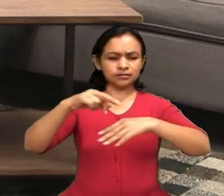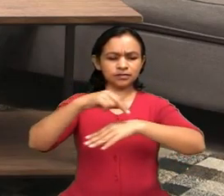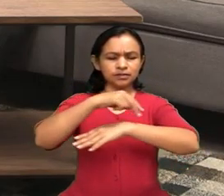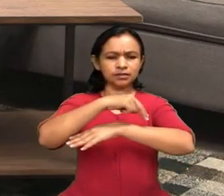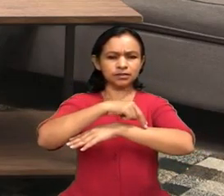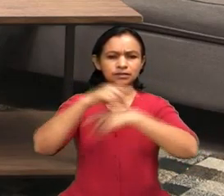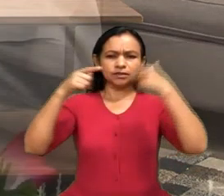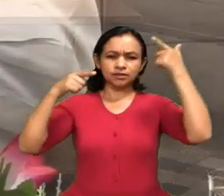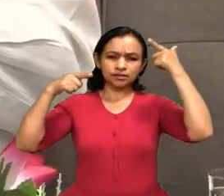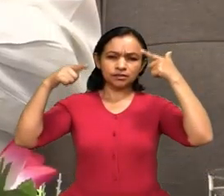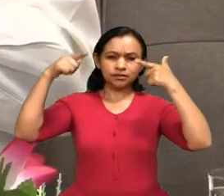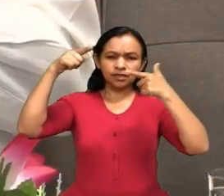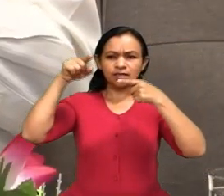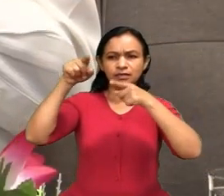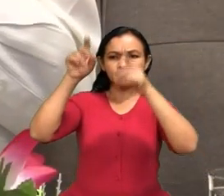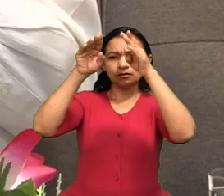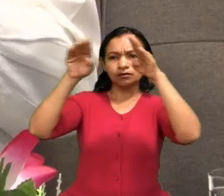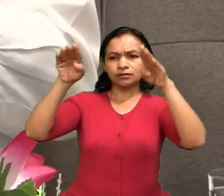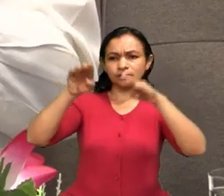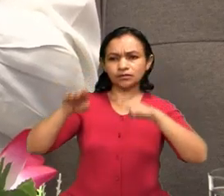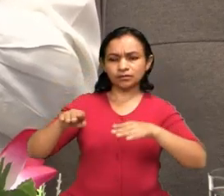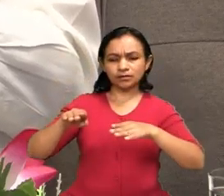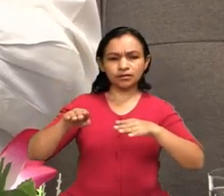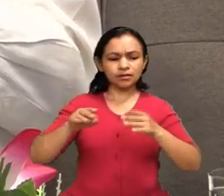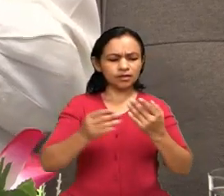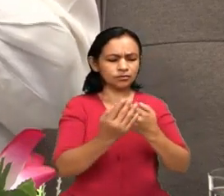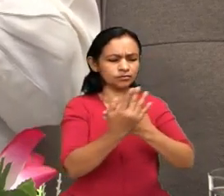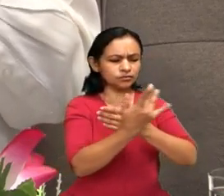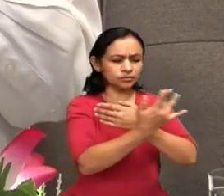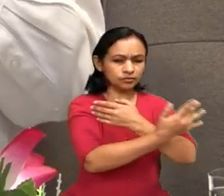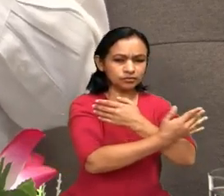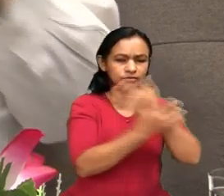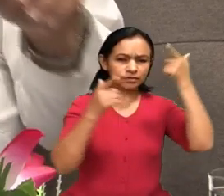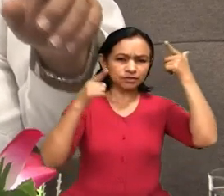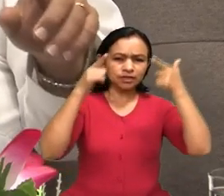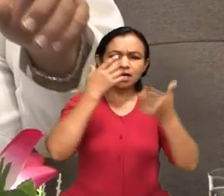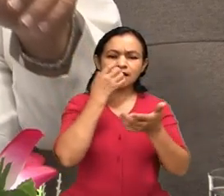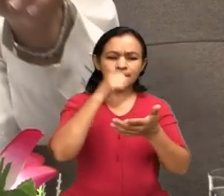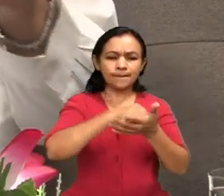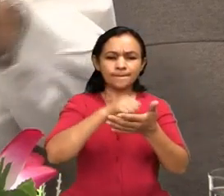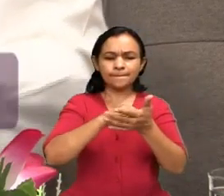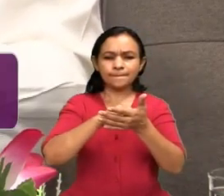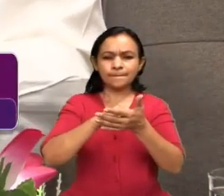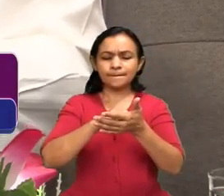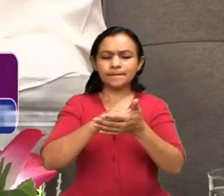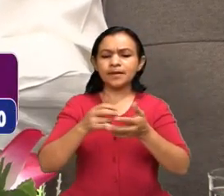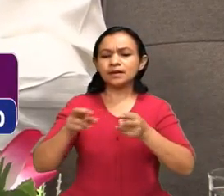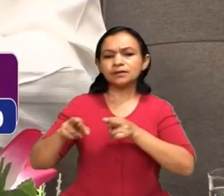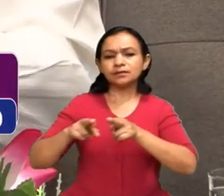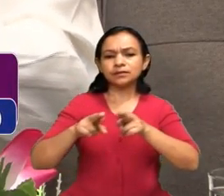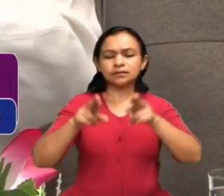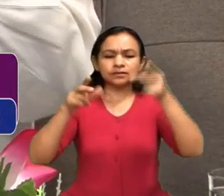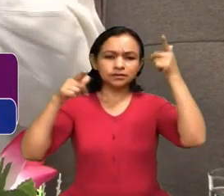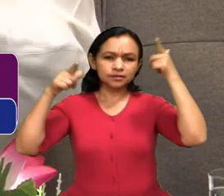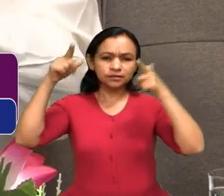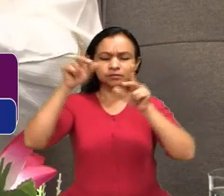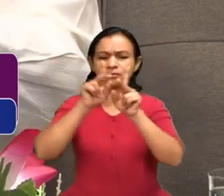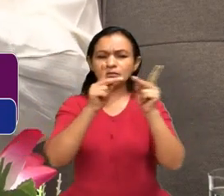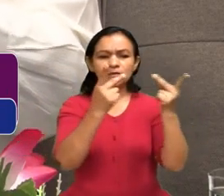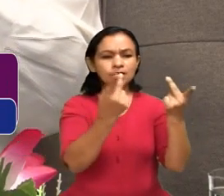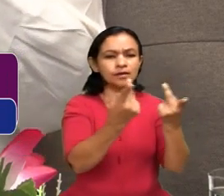"Sandino está en los pinos, Sandino está en los montes, Sandino está en las piedras, Sandino está en los ríos, Sandino está en los